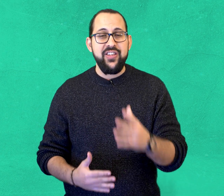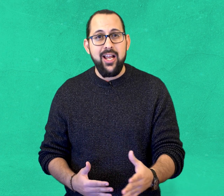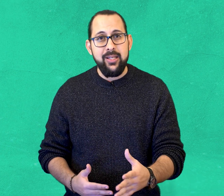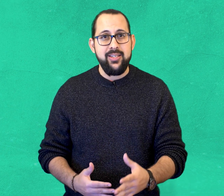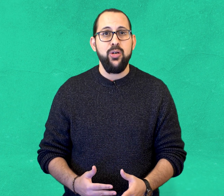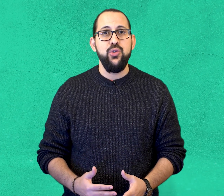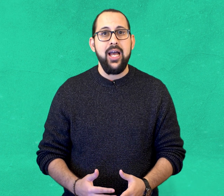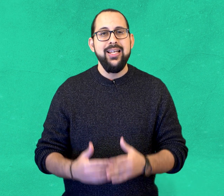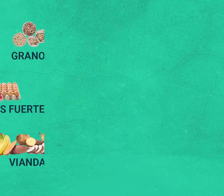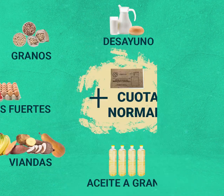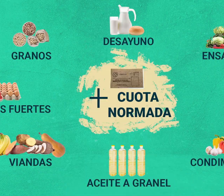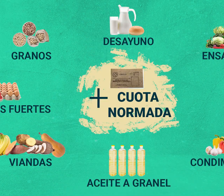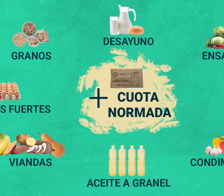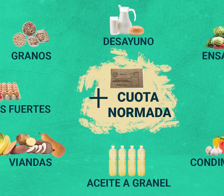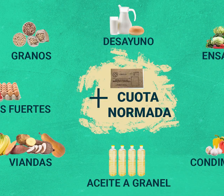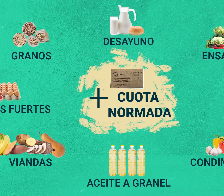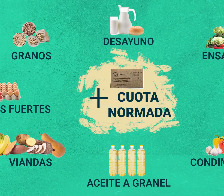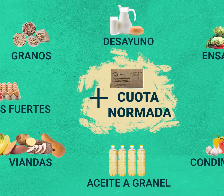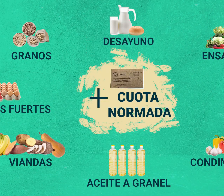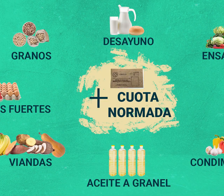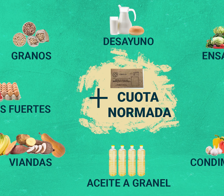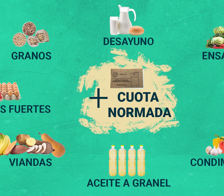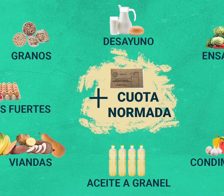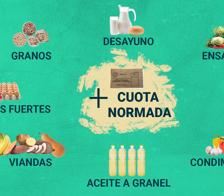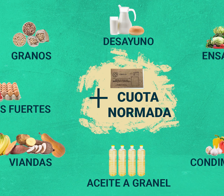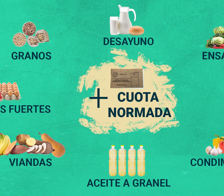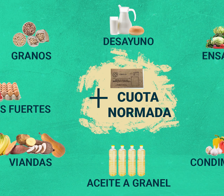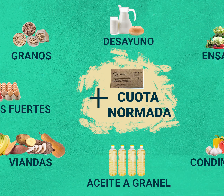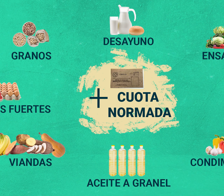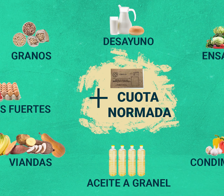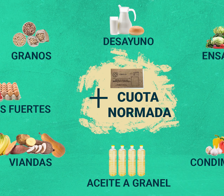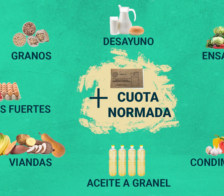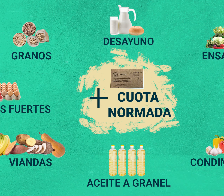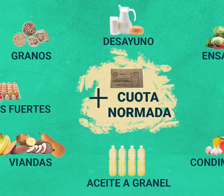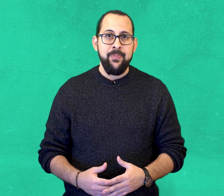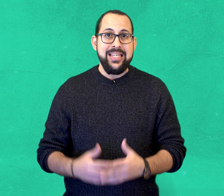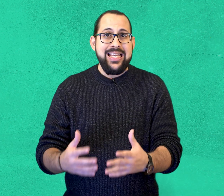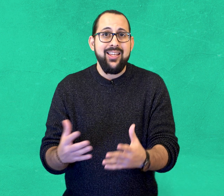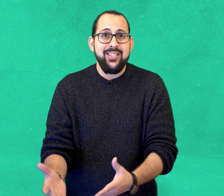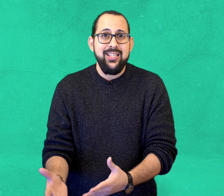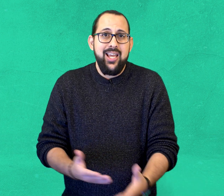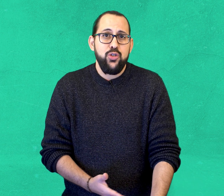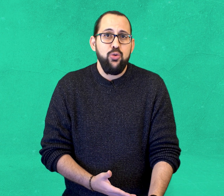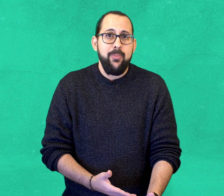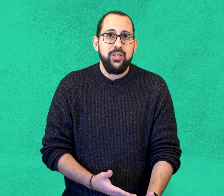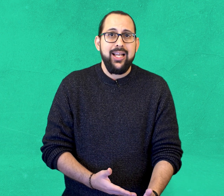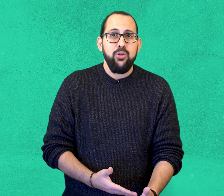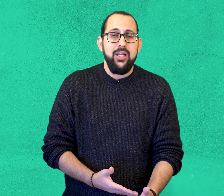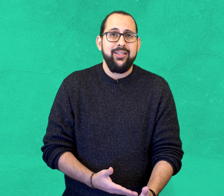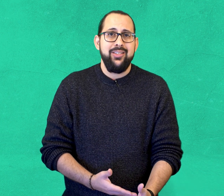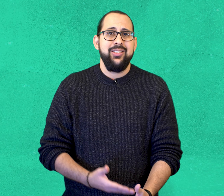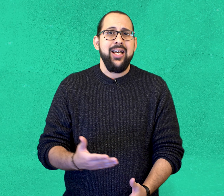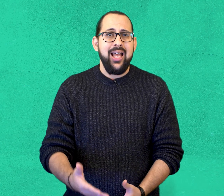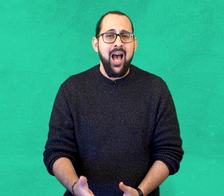que oficialmente se anuncia, sería más que imposible adquirir estos 24 alimentos junto a la cuota normada. ¿Y qué decir si a eso sumamos el